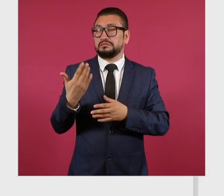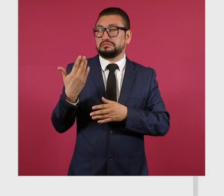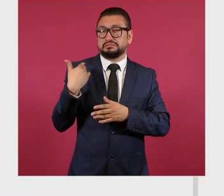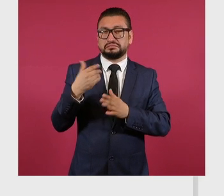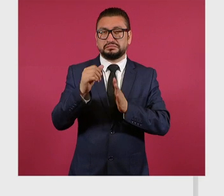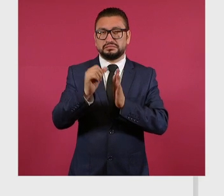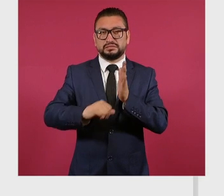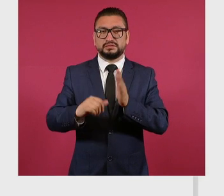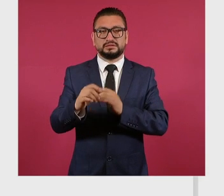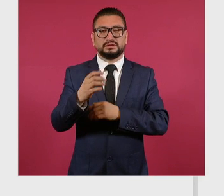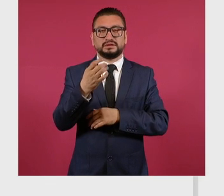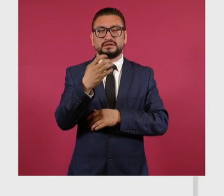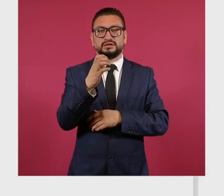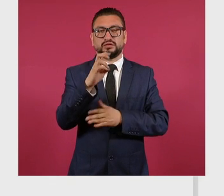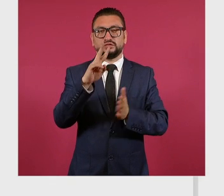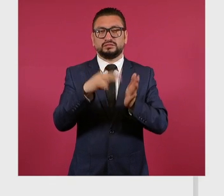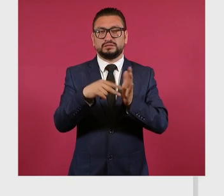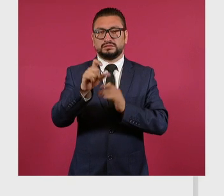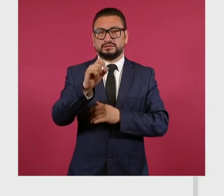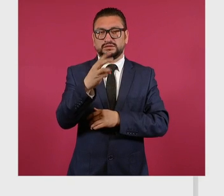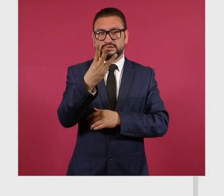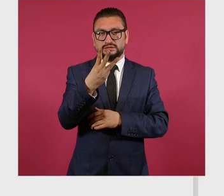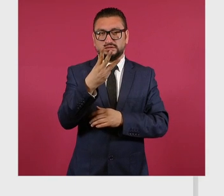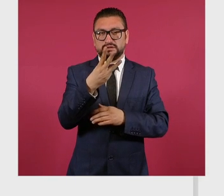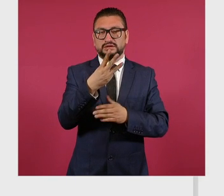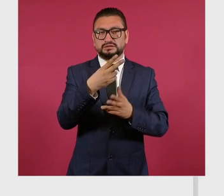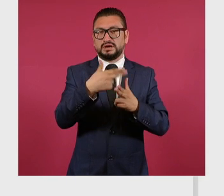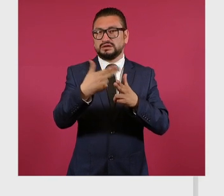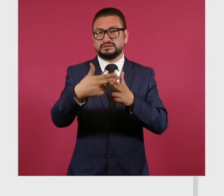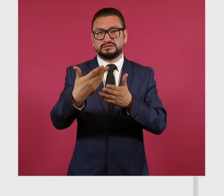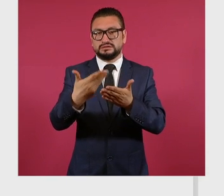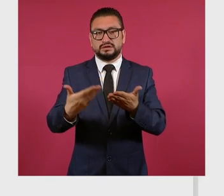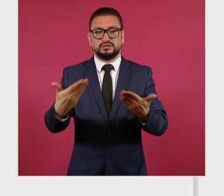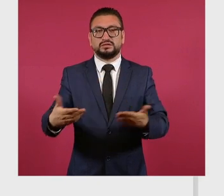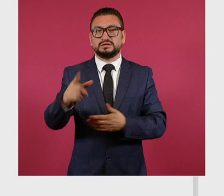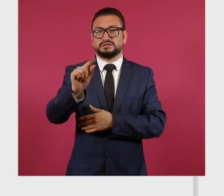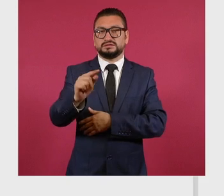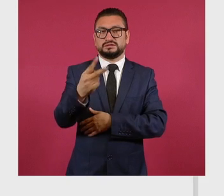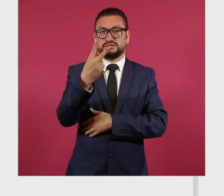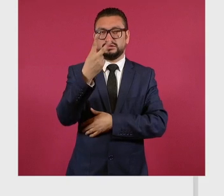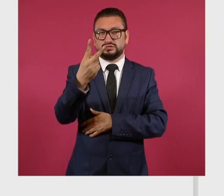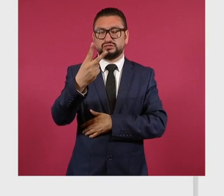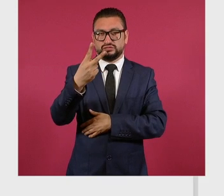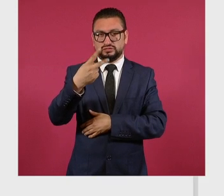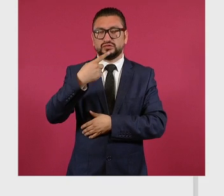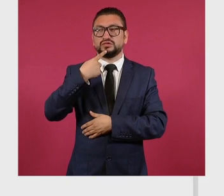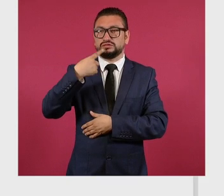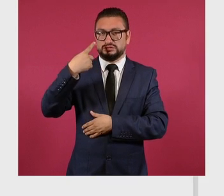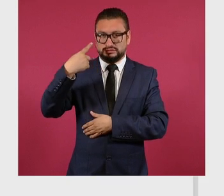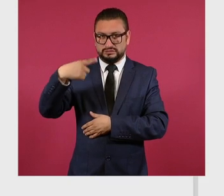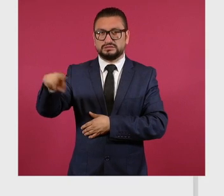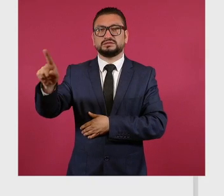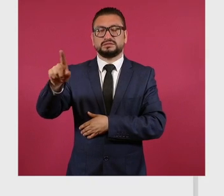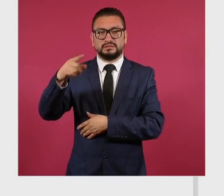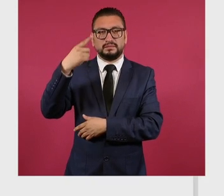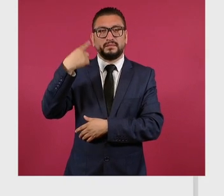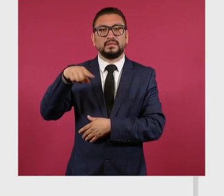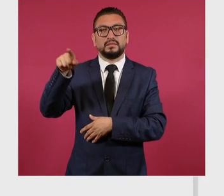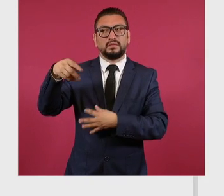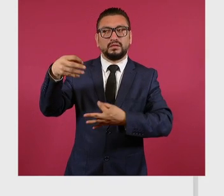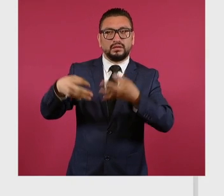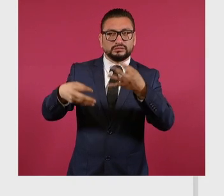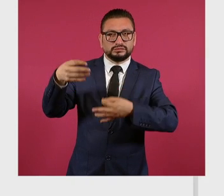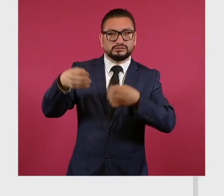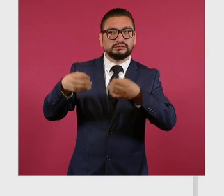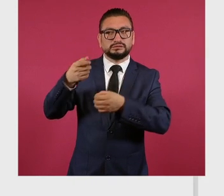de enero de 2023 a la fecha, 72 denuncias contra jueces y magistrados, que aquí muchas